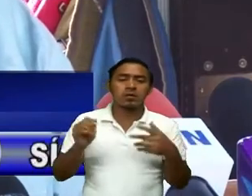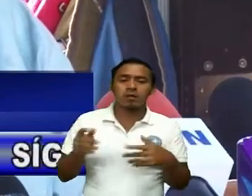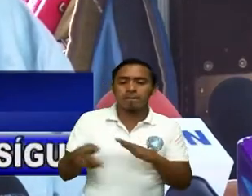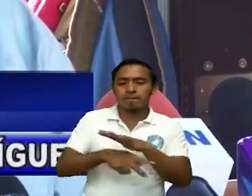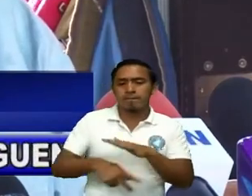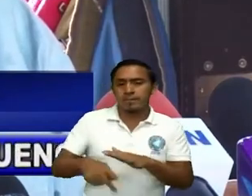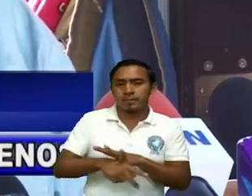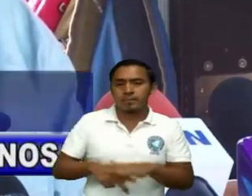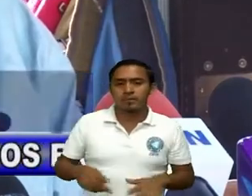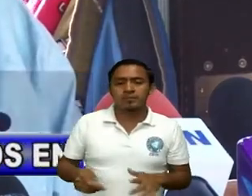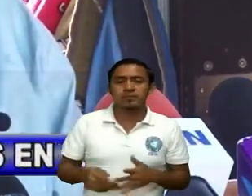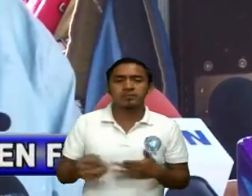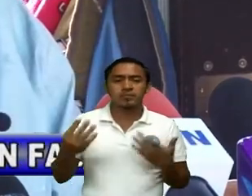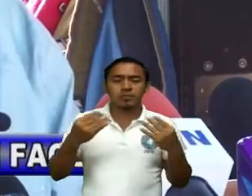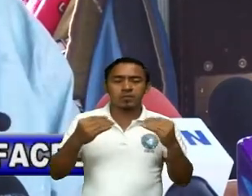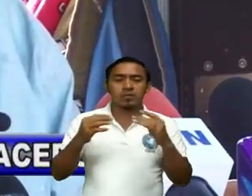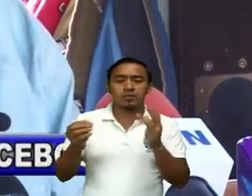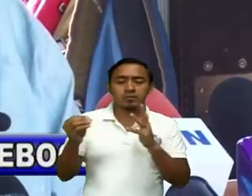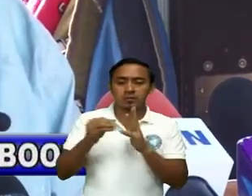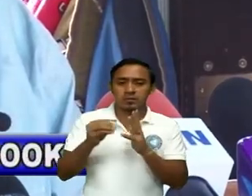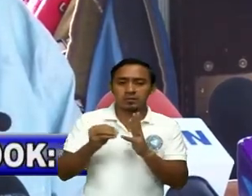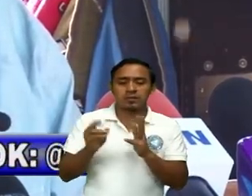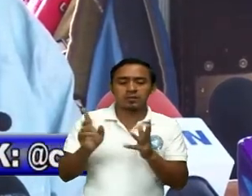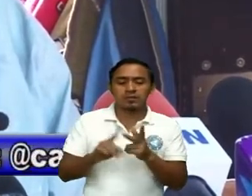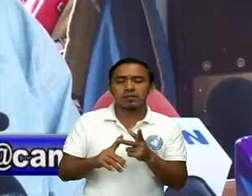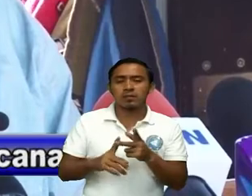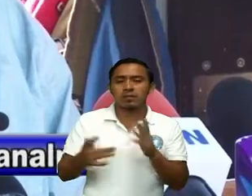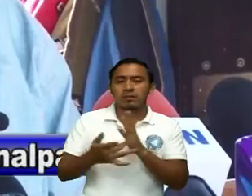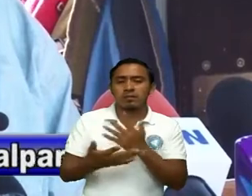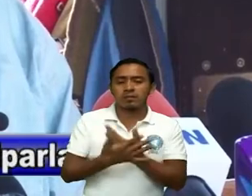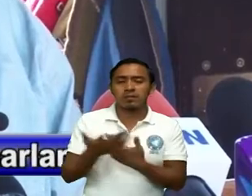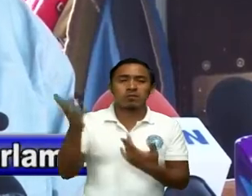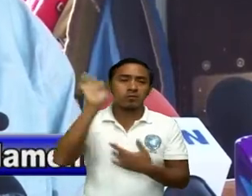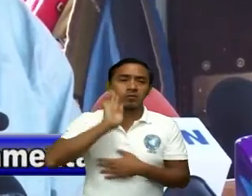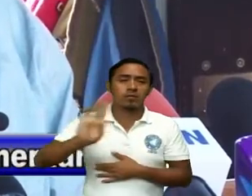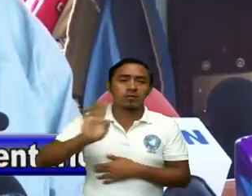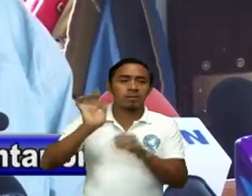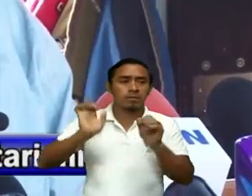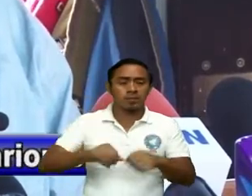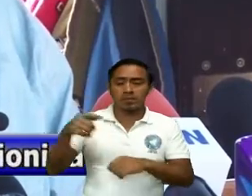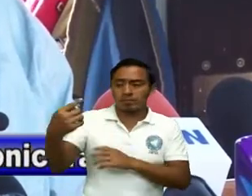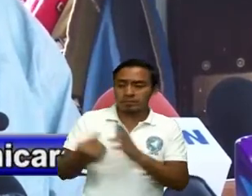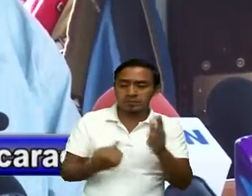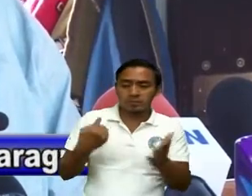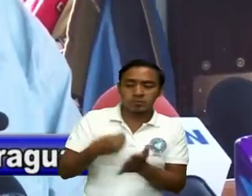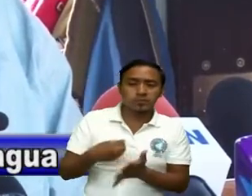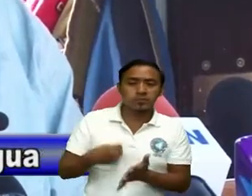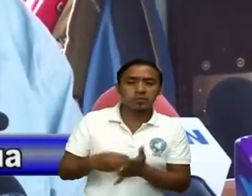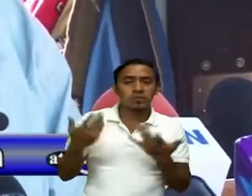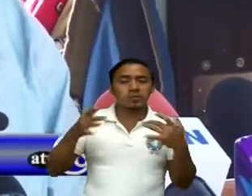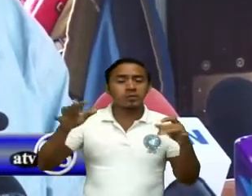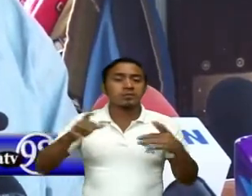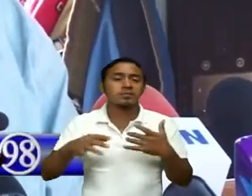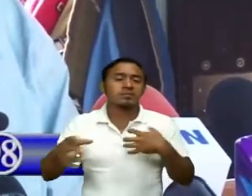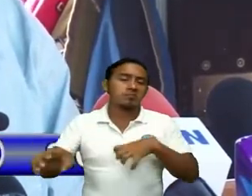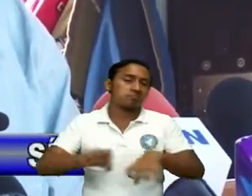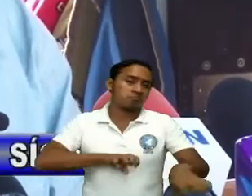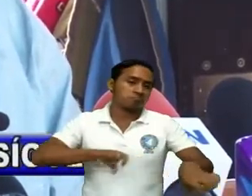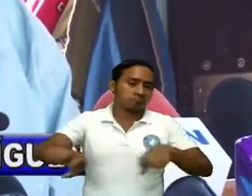preescolar, educación técnica, universitaria y población en general pueda comprar artículos para